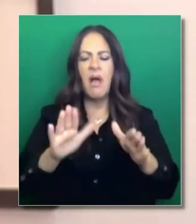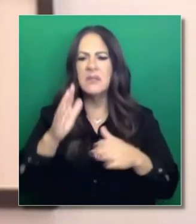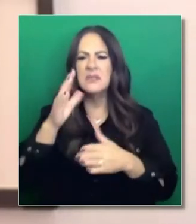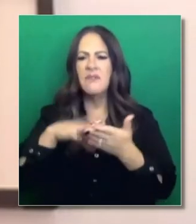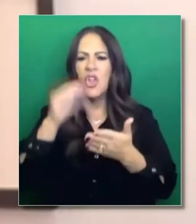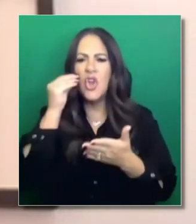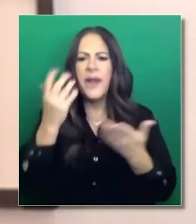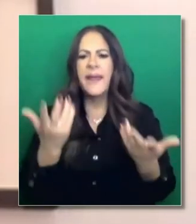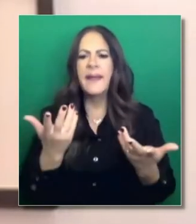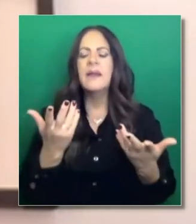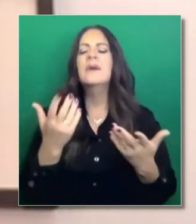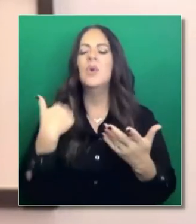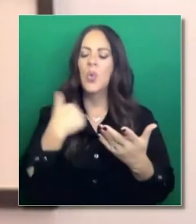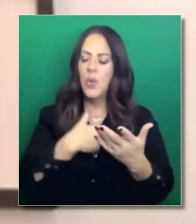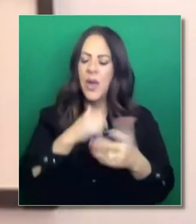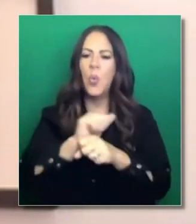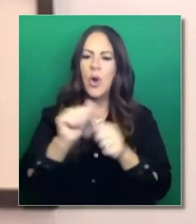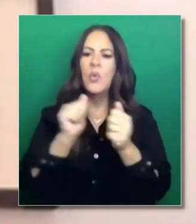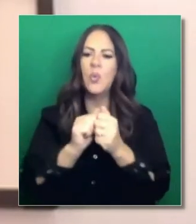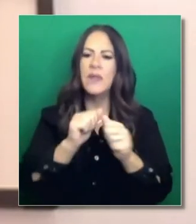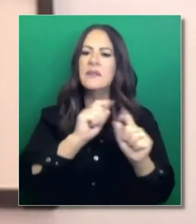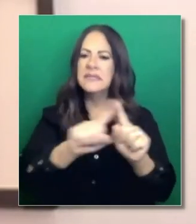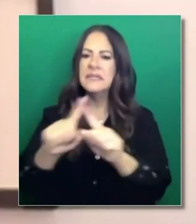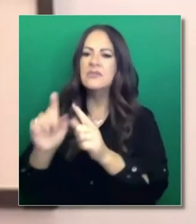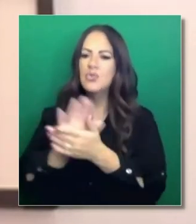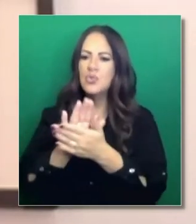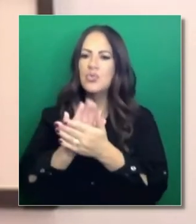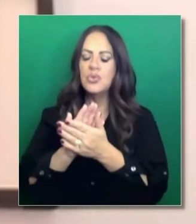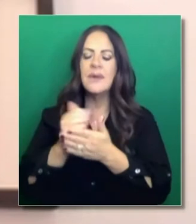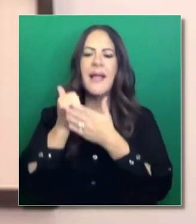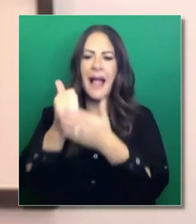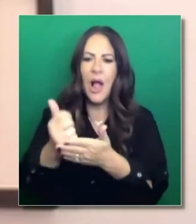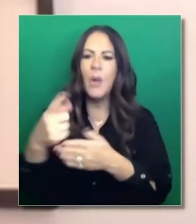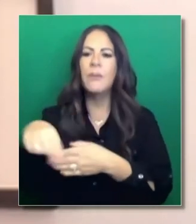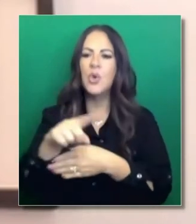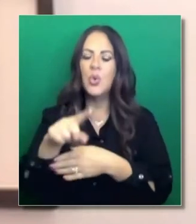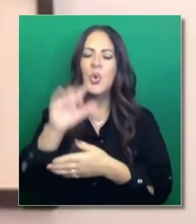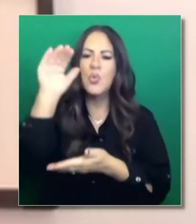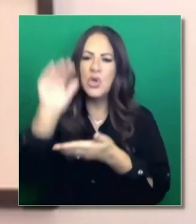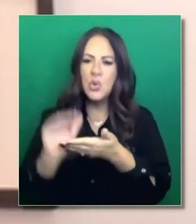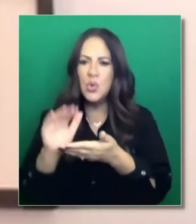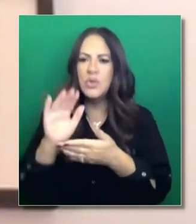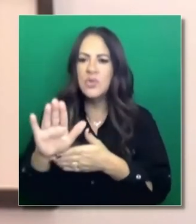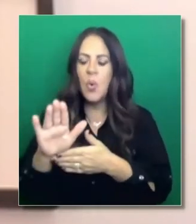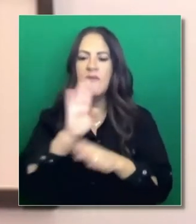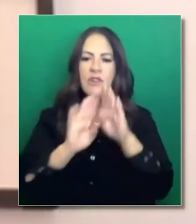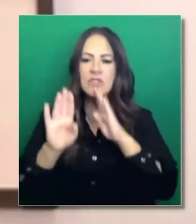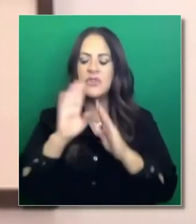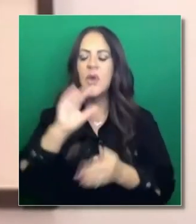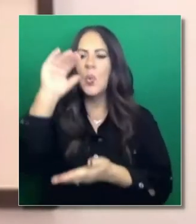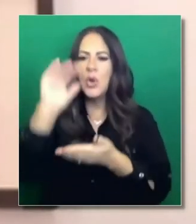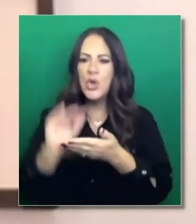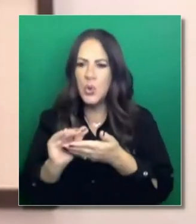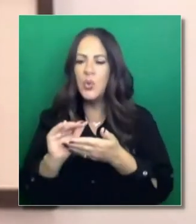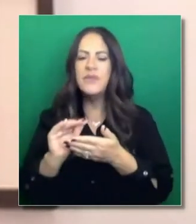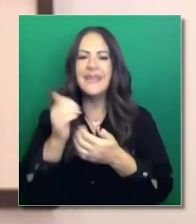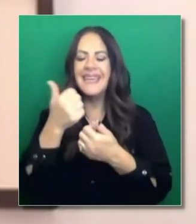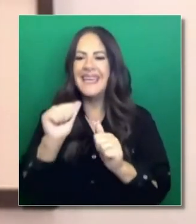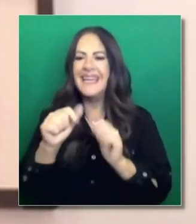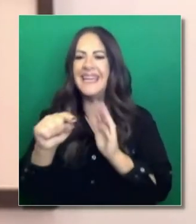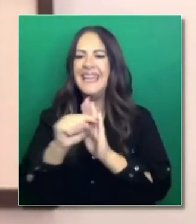Junta Escolar seguirá trabajando con distritos escolares para reducir estos impactos y